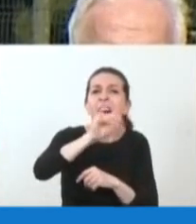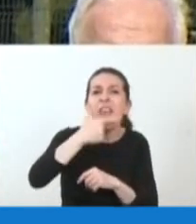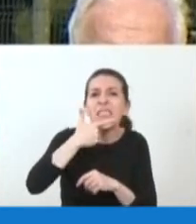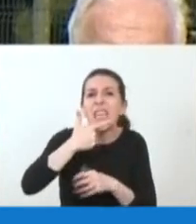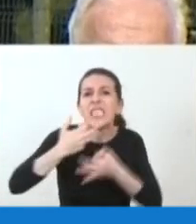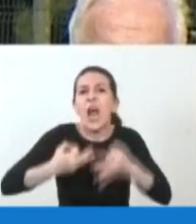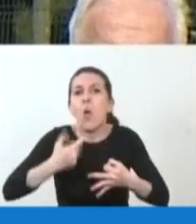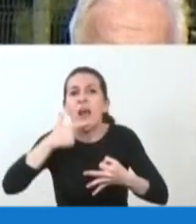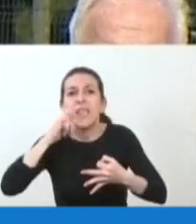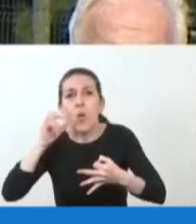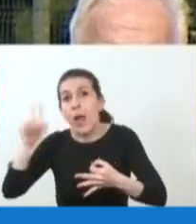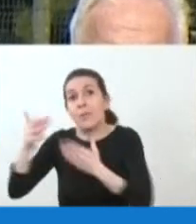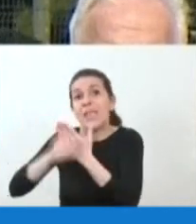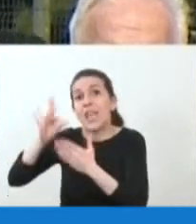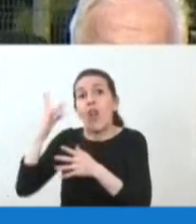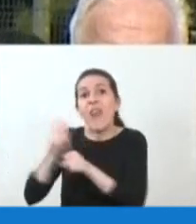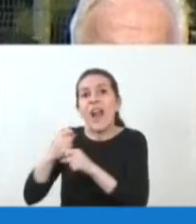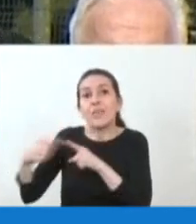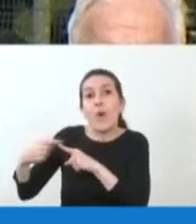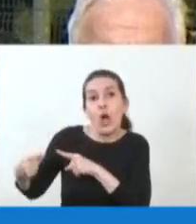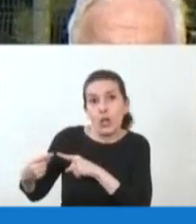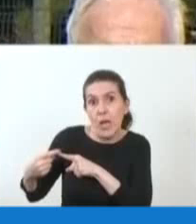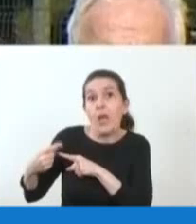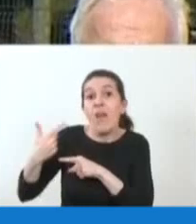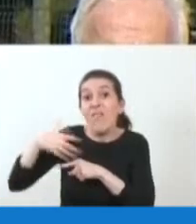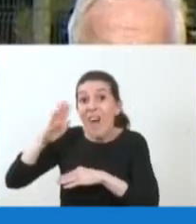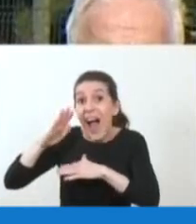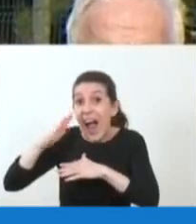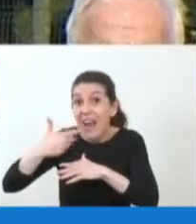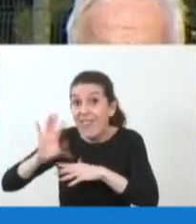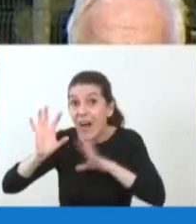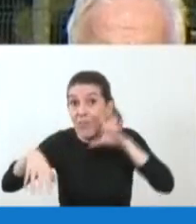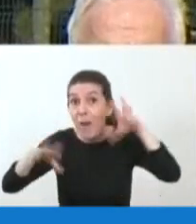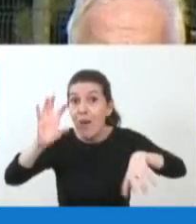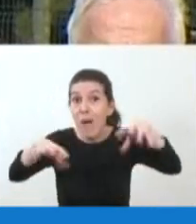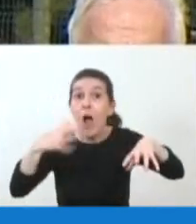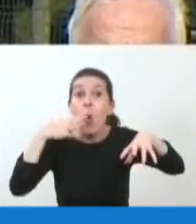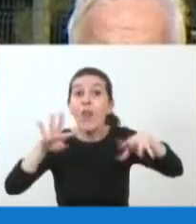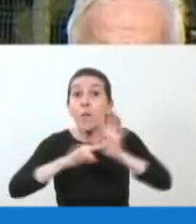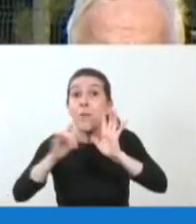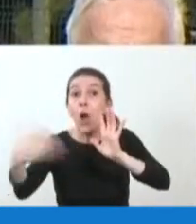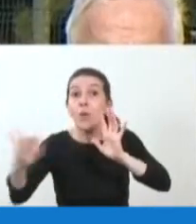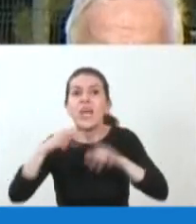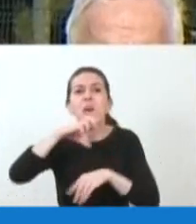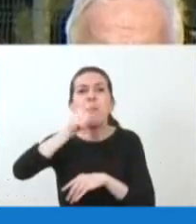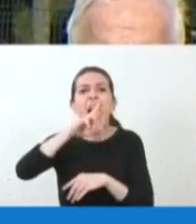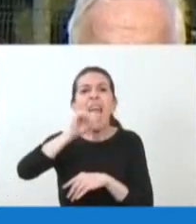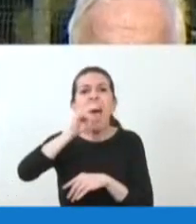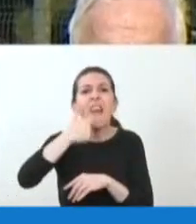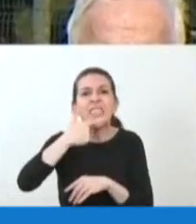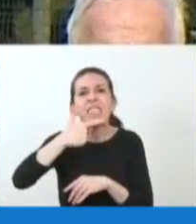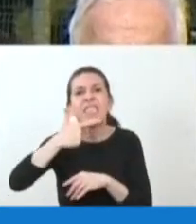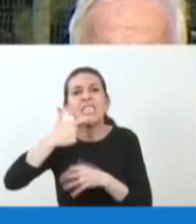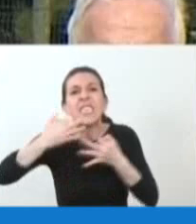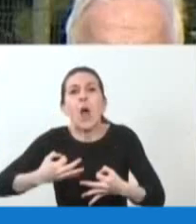ministerio de transporte de la nación se van a estar instalando 4000 en la provincia de buenos aires- estas paradas seguras cuentan